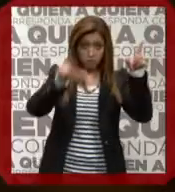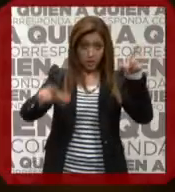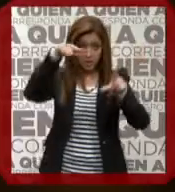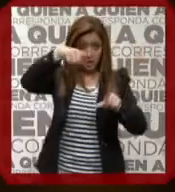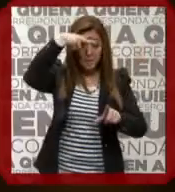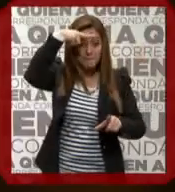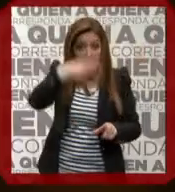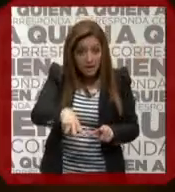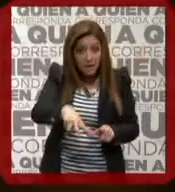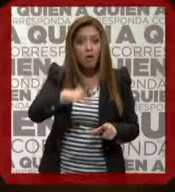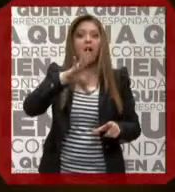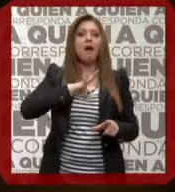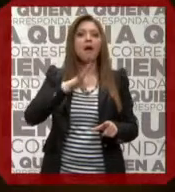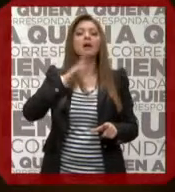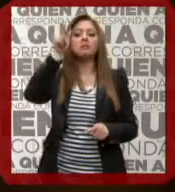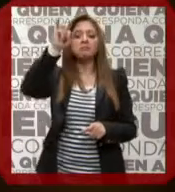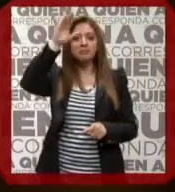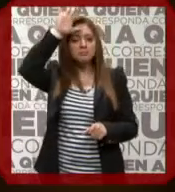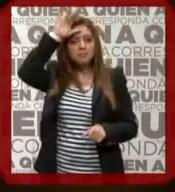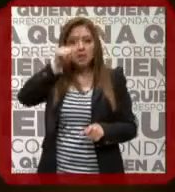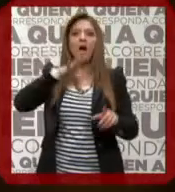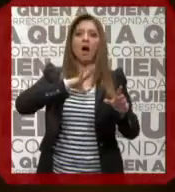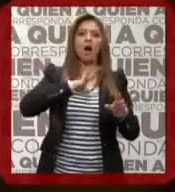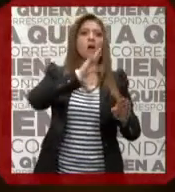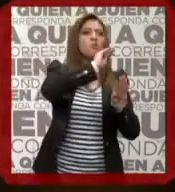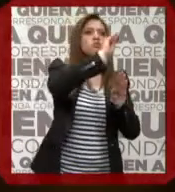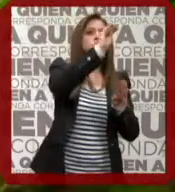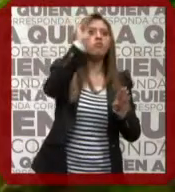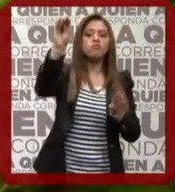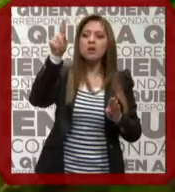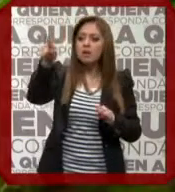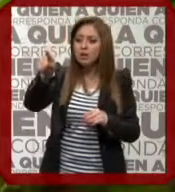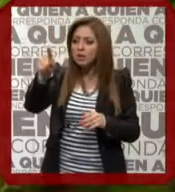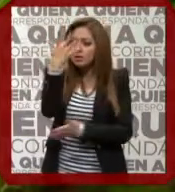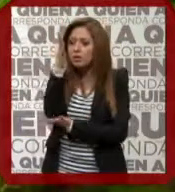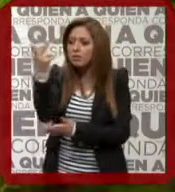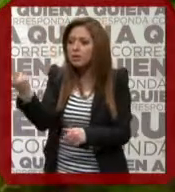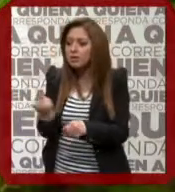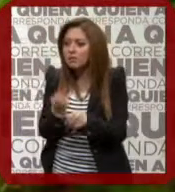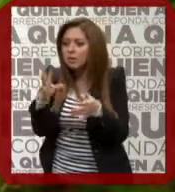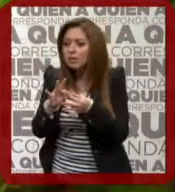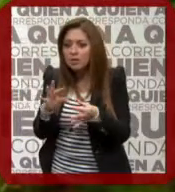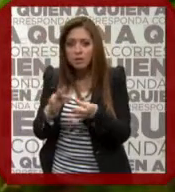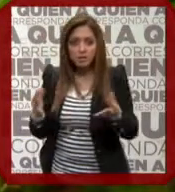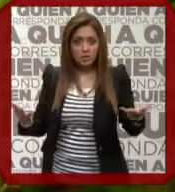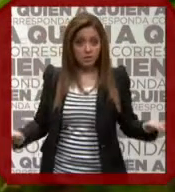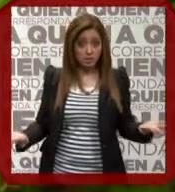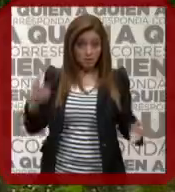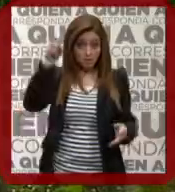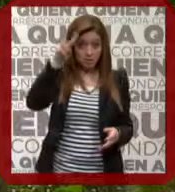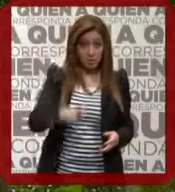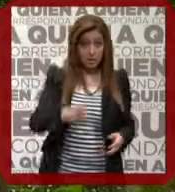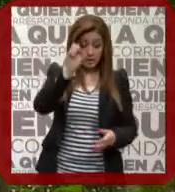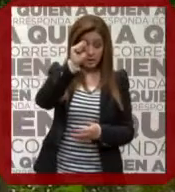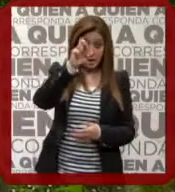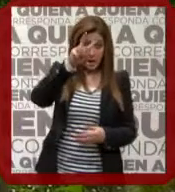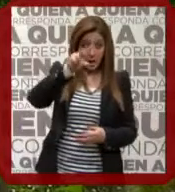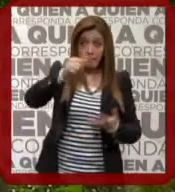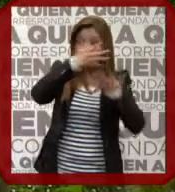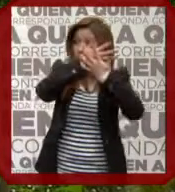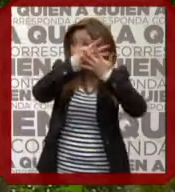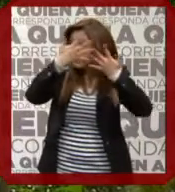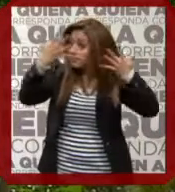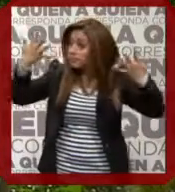han asumido el papel de embajadores para dar a conocer la problemática de la selva. El hecho de que la selva esté permanentemente al aire, de que esté